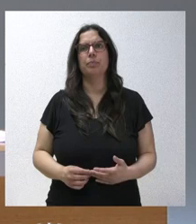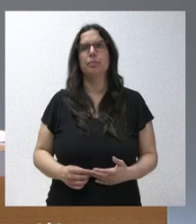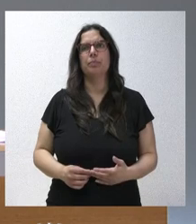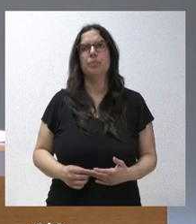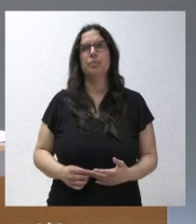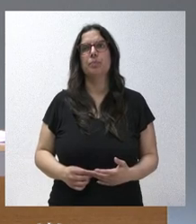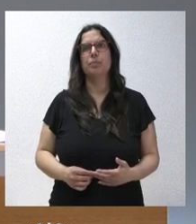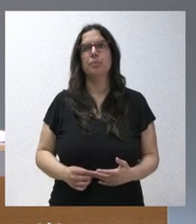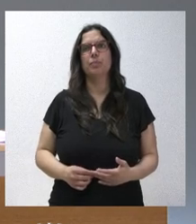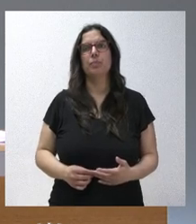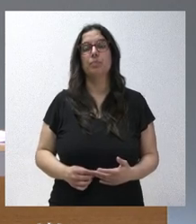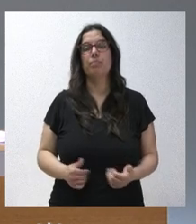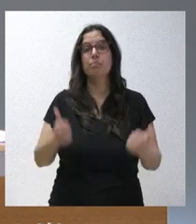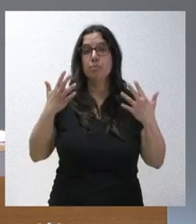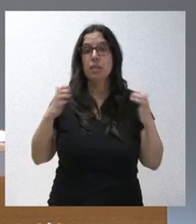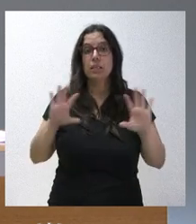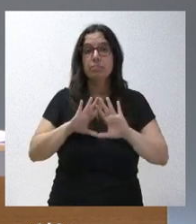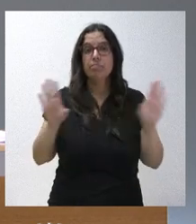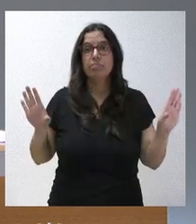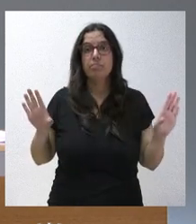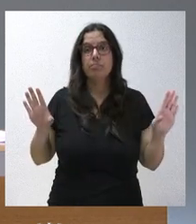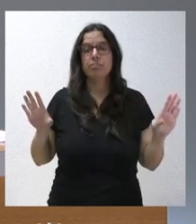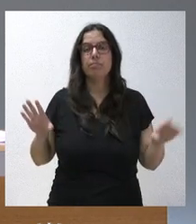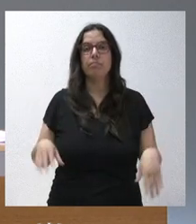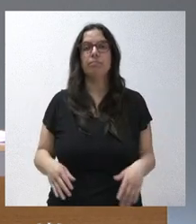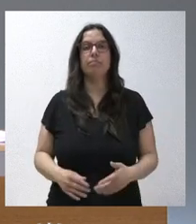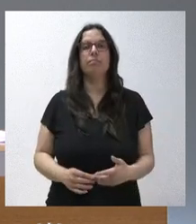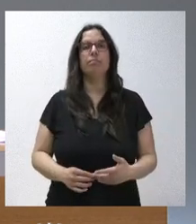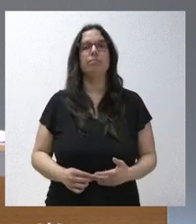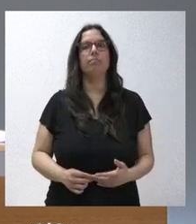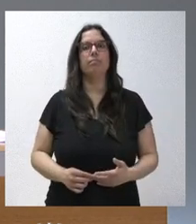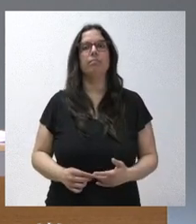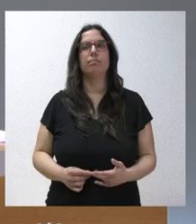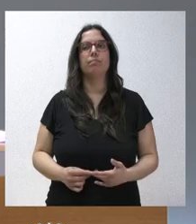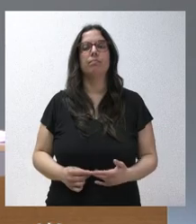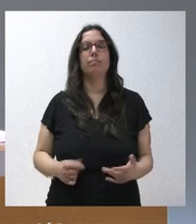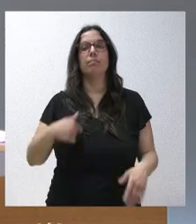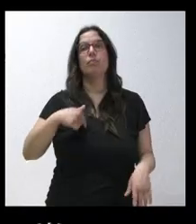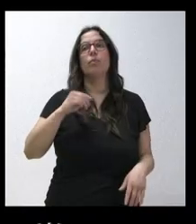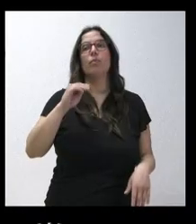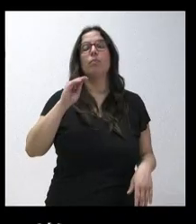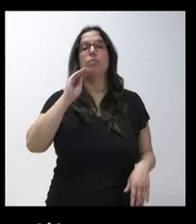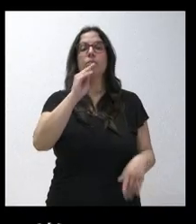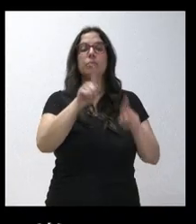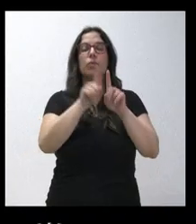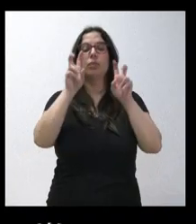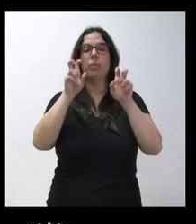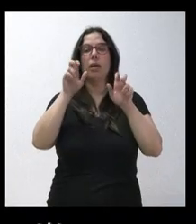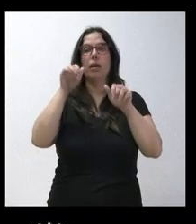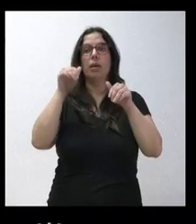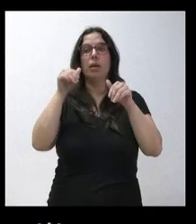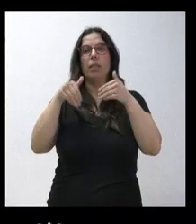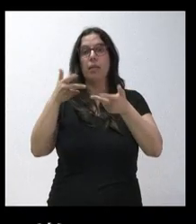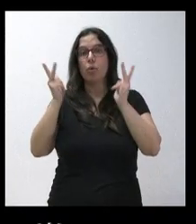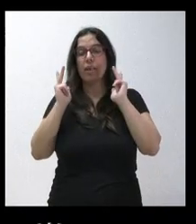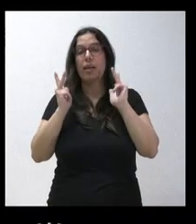León si ha alguna pregunta más Sí bueno eh preguntaba qué tipo de violencia se voy a producir democracia no sé si niegan la violencia de los gal